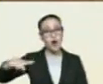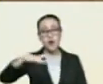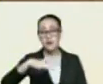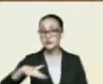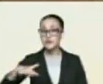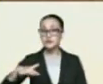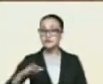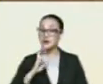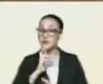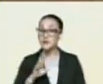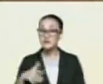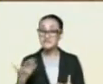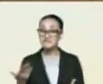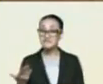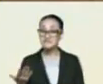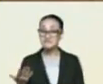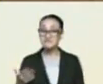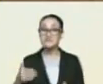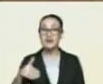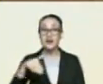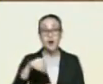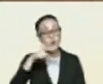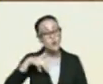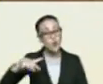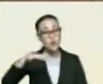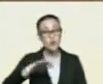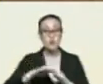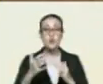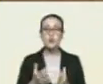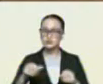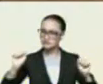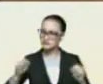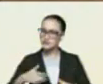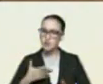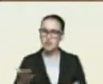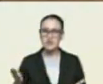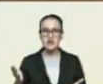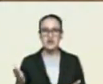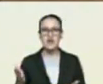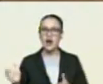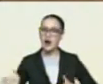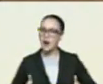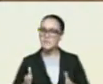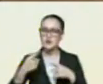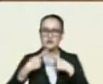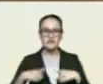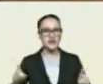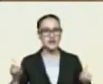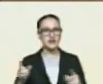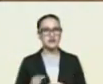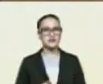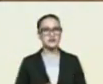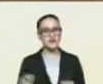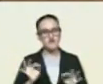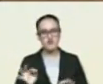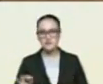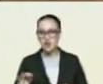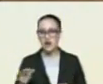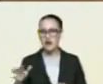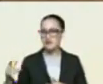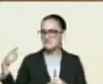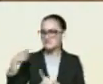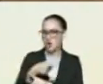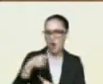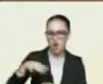respuesta contundente. Así que los pueblos del mundo saben que sí se puede transitar un camino distinto al trazado por los imperios,